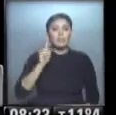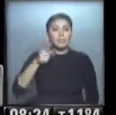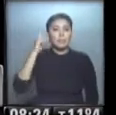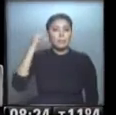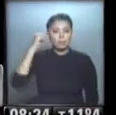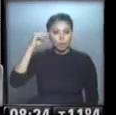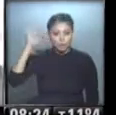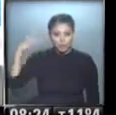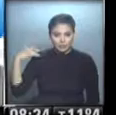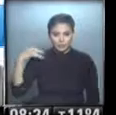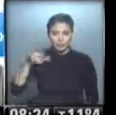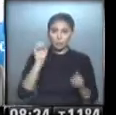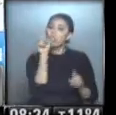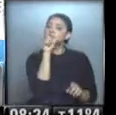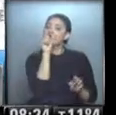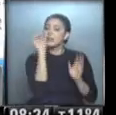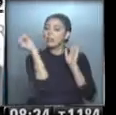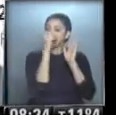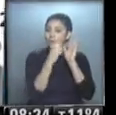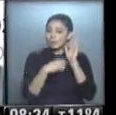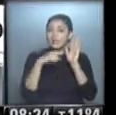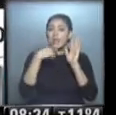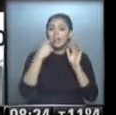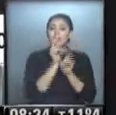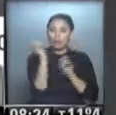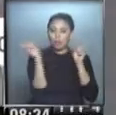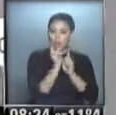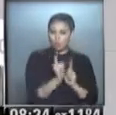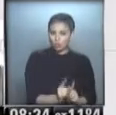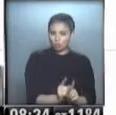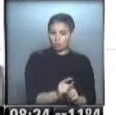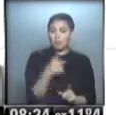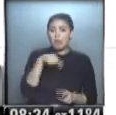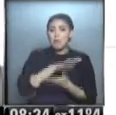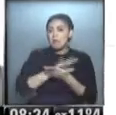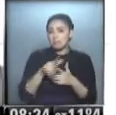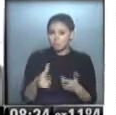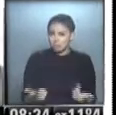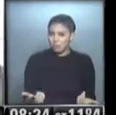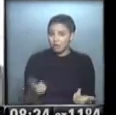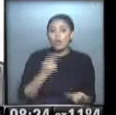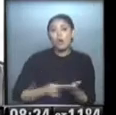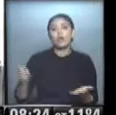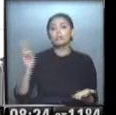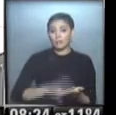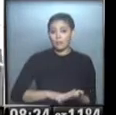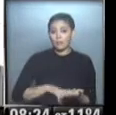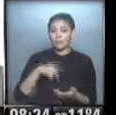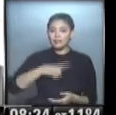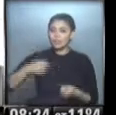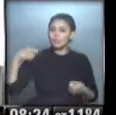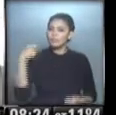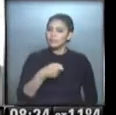90. A través de su cuenta en la red social Twitter, sintetizó: nada nuevo bajo el sol, una vez más, los